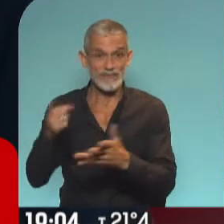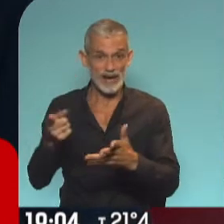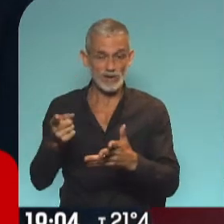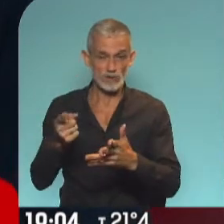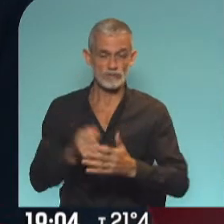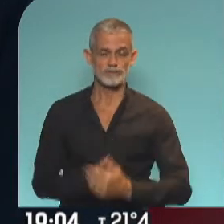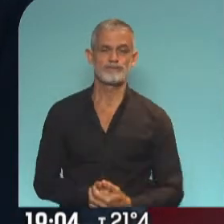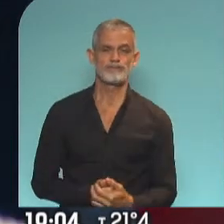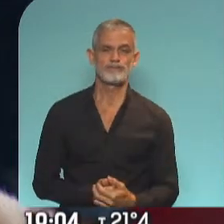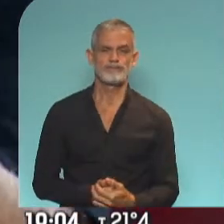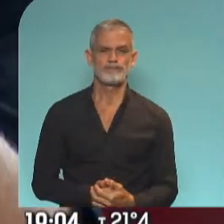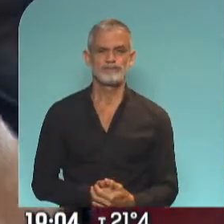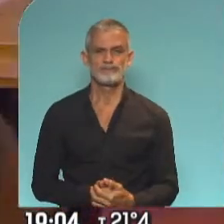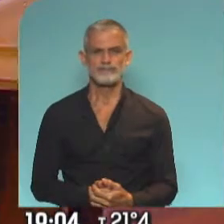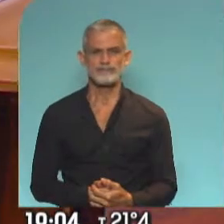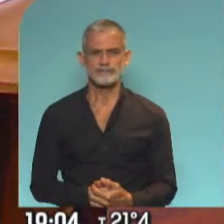total.